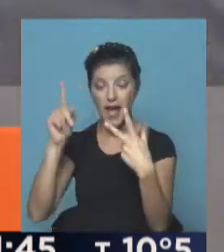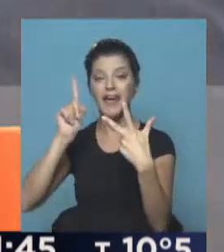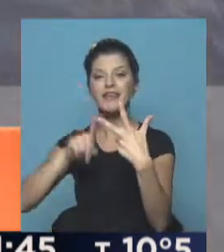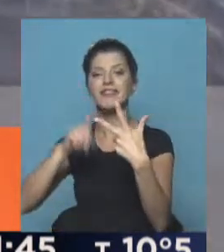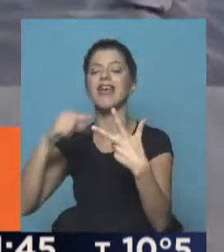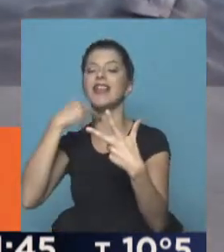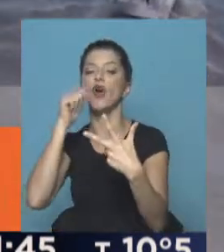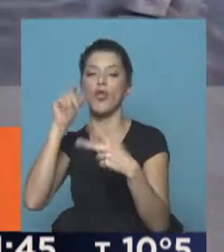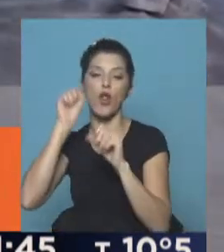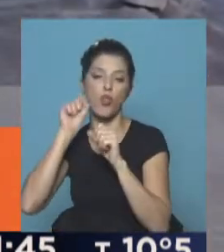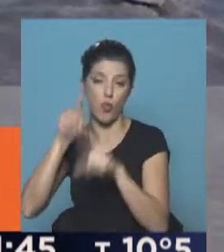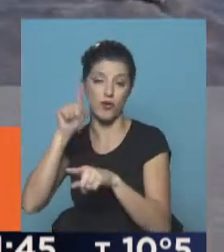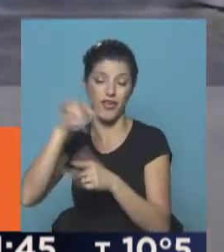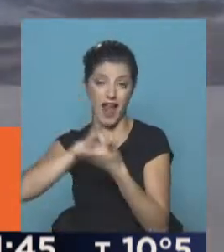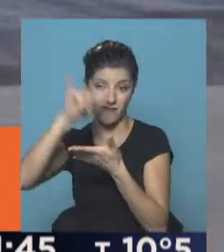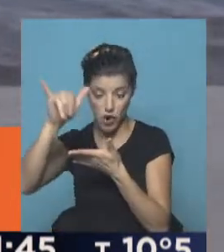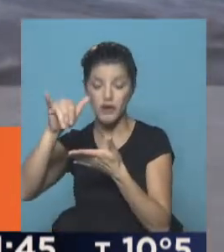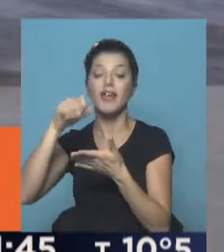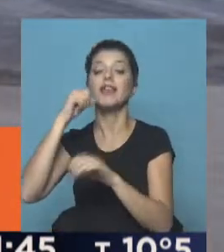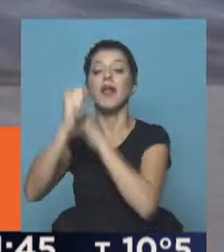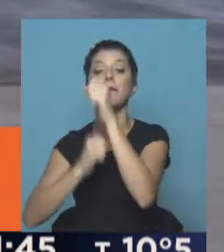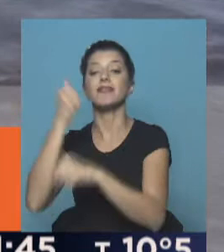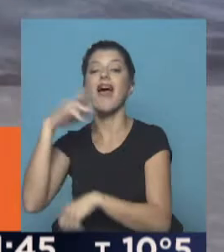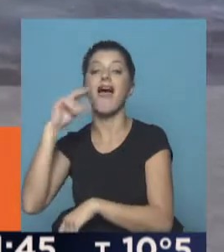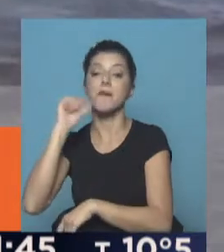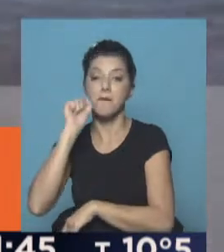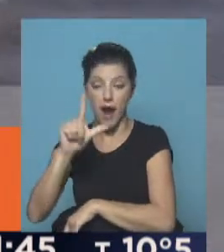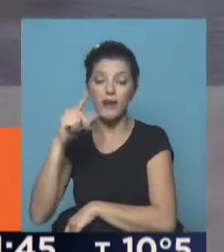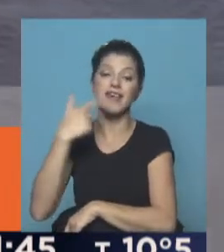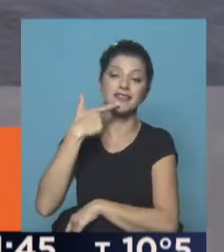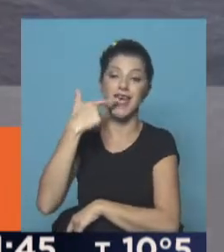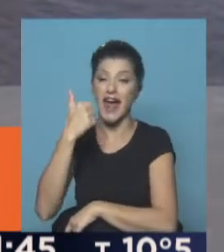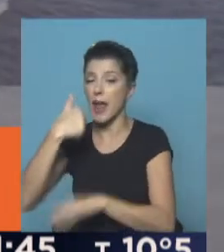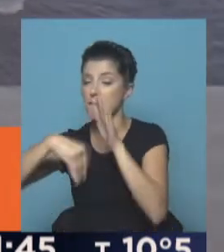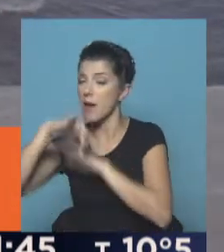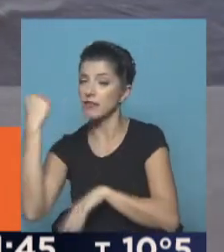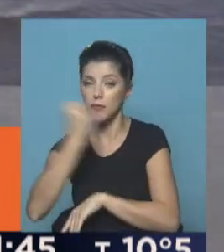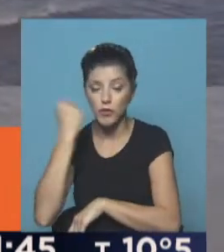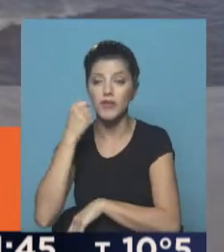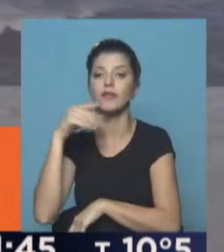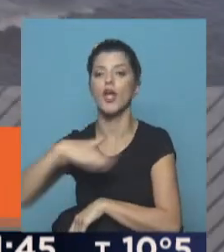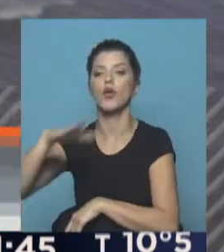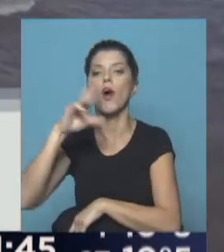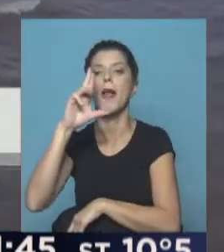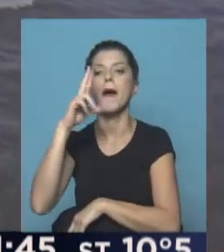del avión y dueño de la compañía agropecuaria Aibal, sociedad anónima, una de las más importantes de Bragado.